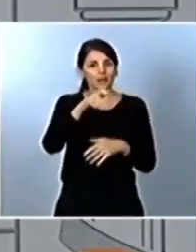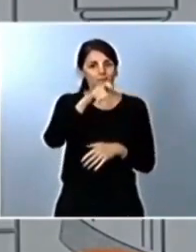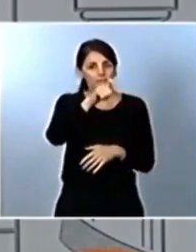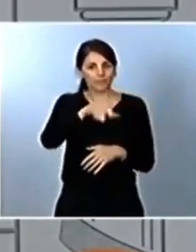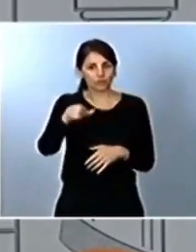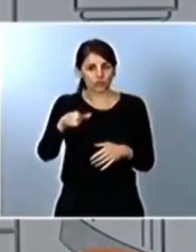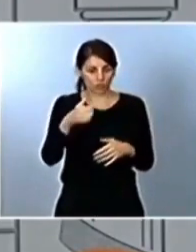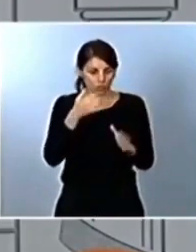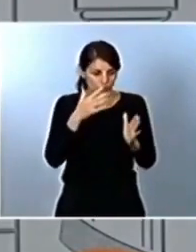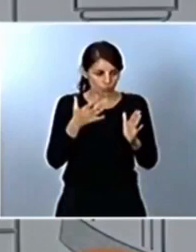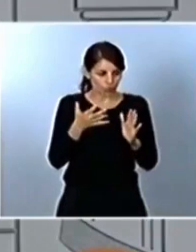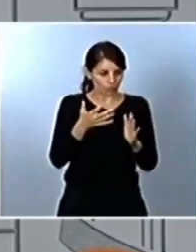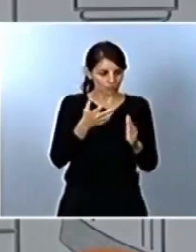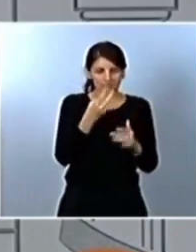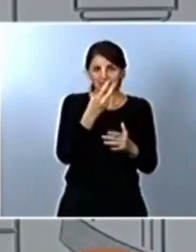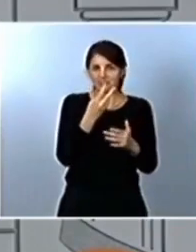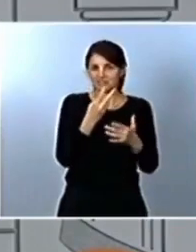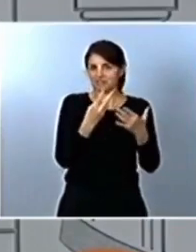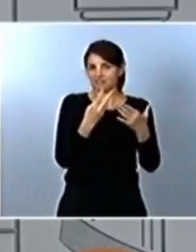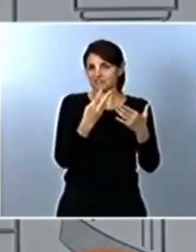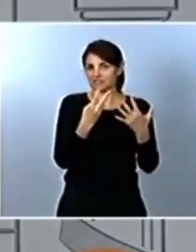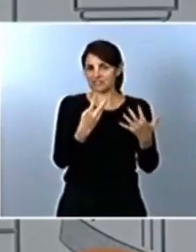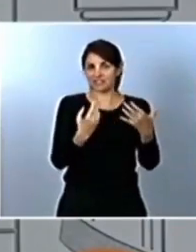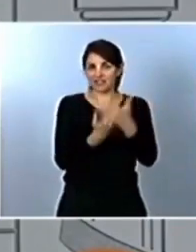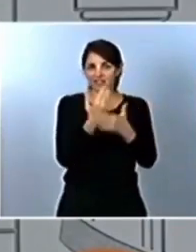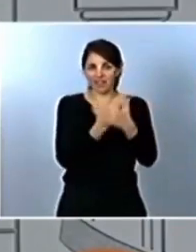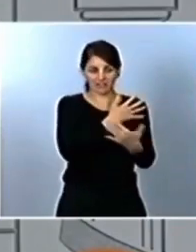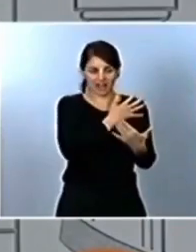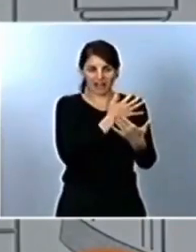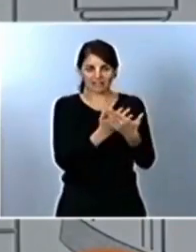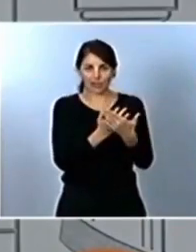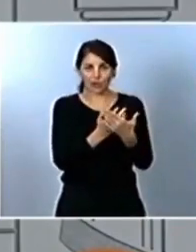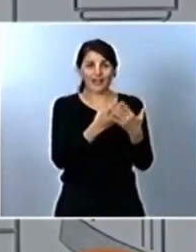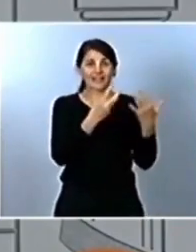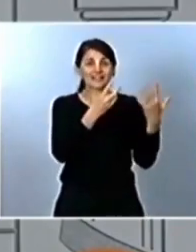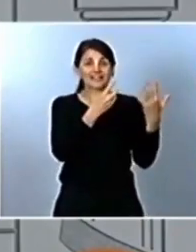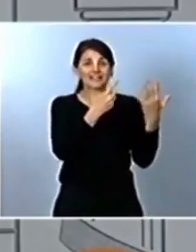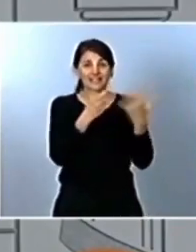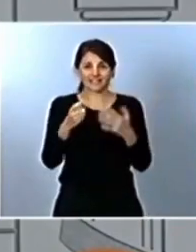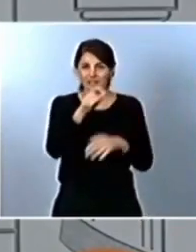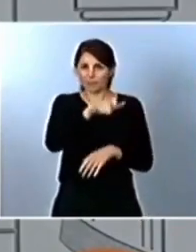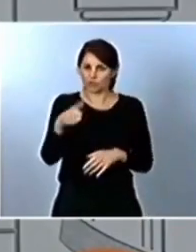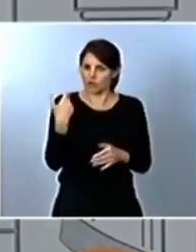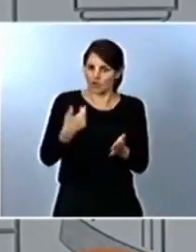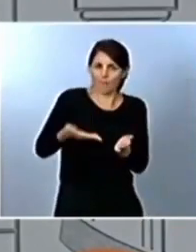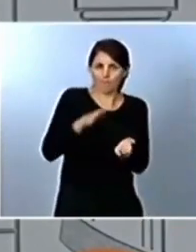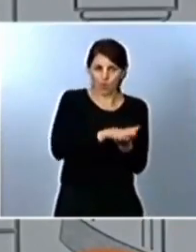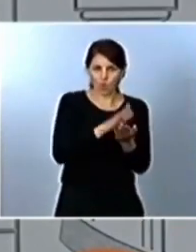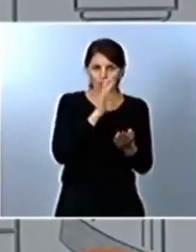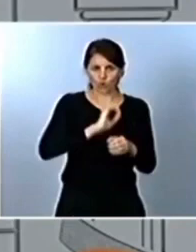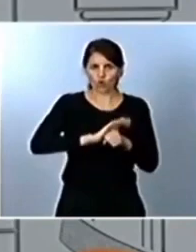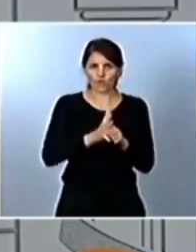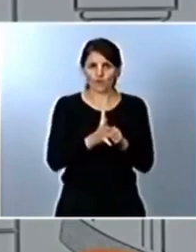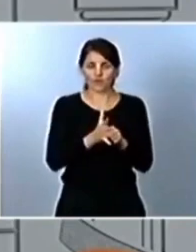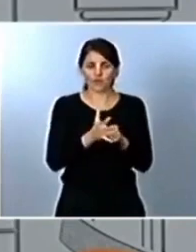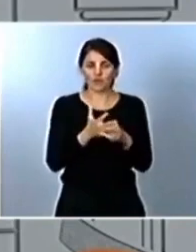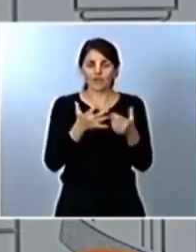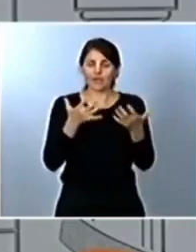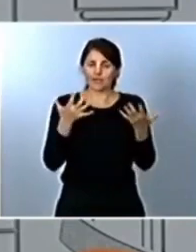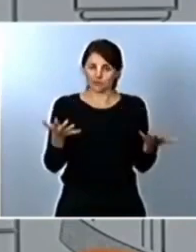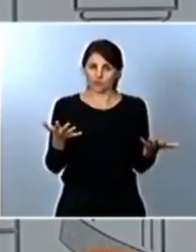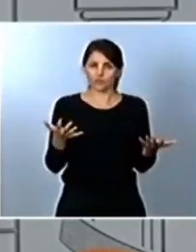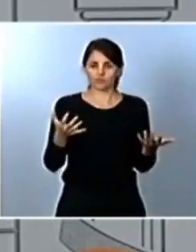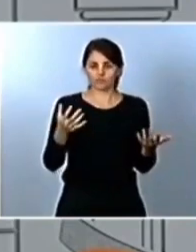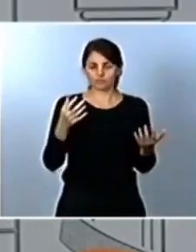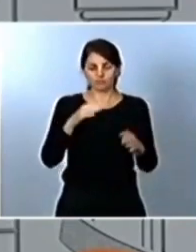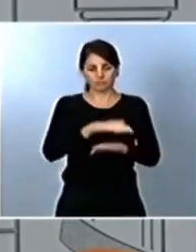como consecuencia de la COVID, han fallecido. Y, por tanto, lo que hacemos es volver el Gobierno de España a